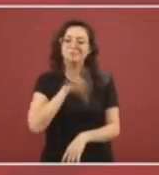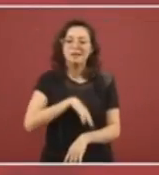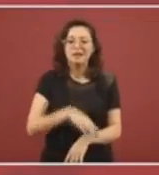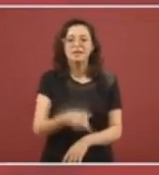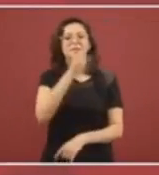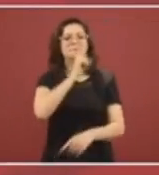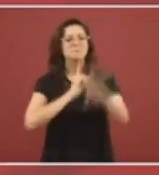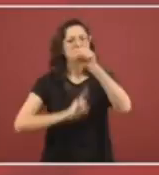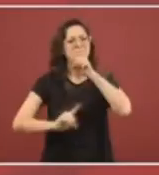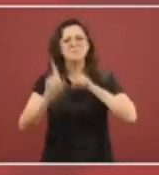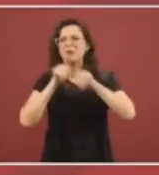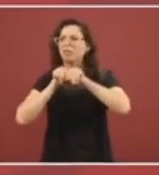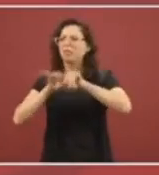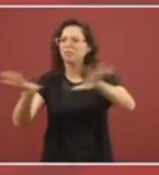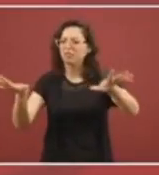mienten.